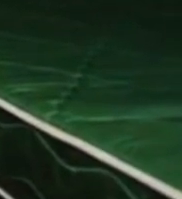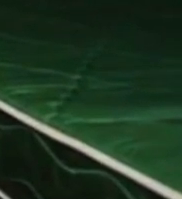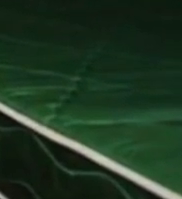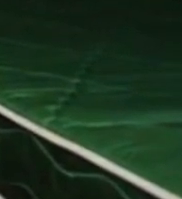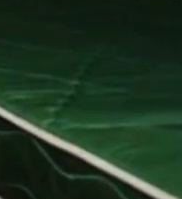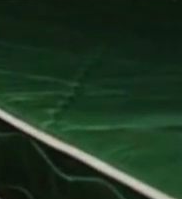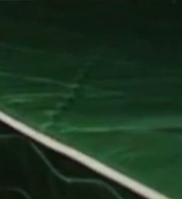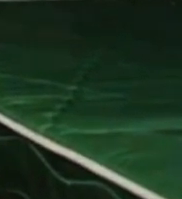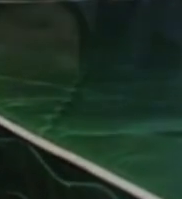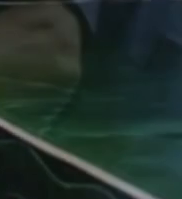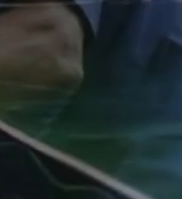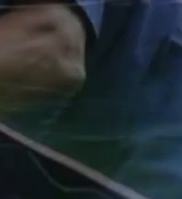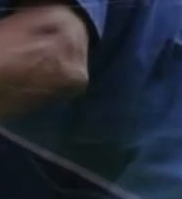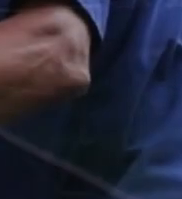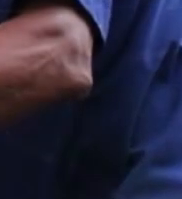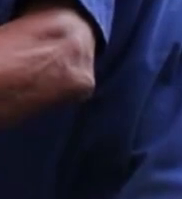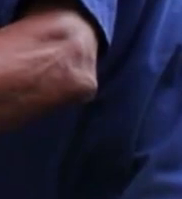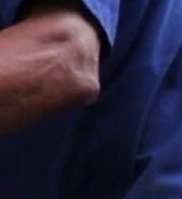y convenciones